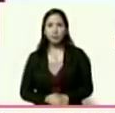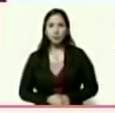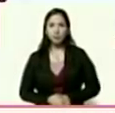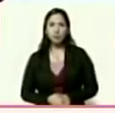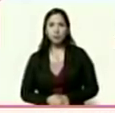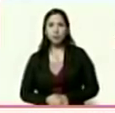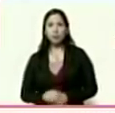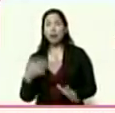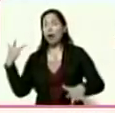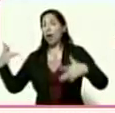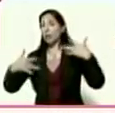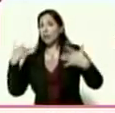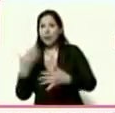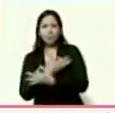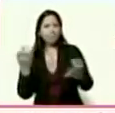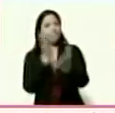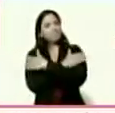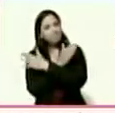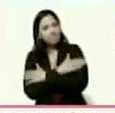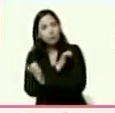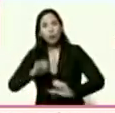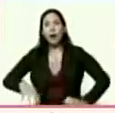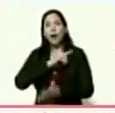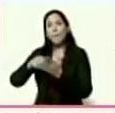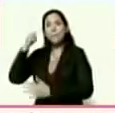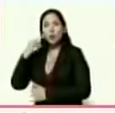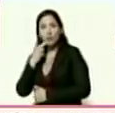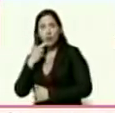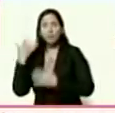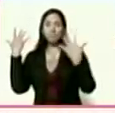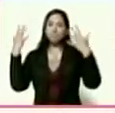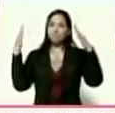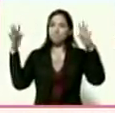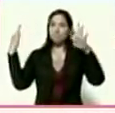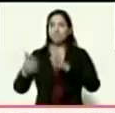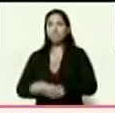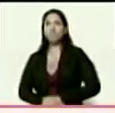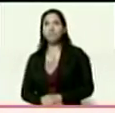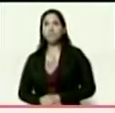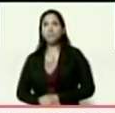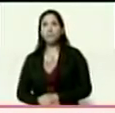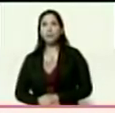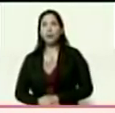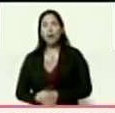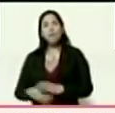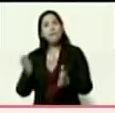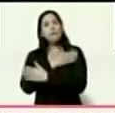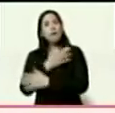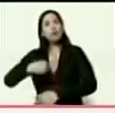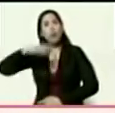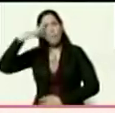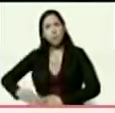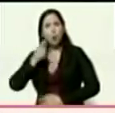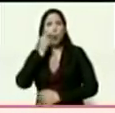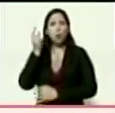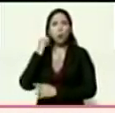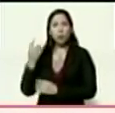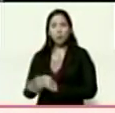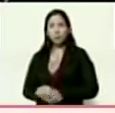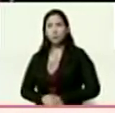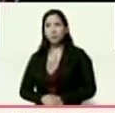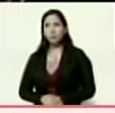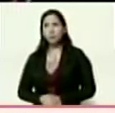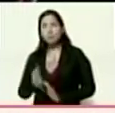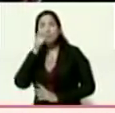un extraordinario evento. Felicitamos a la Fuerza Armada Nacional Bolivariana, felicitamos a nuestros soldados y nuestras soldadas,